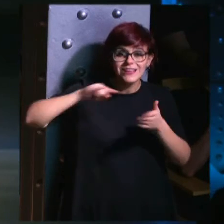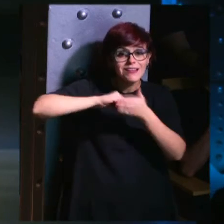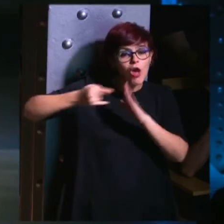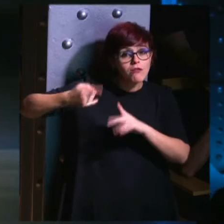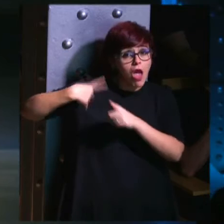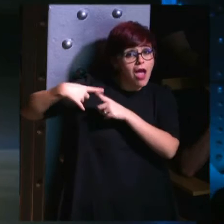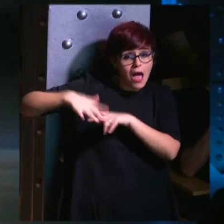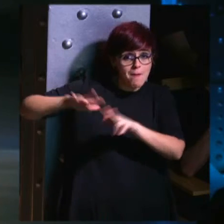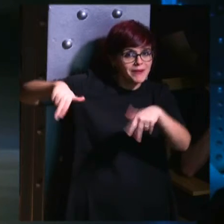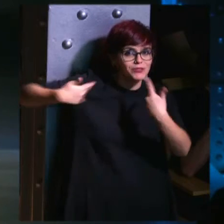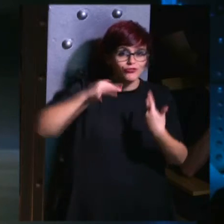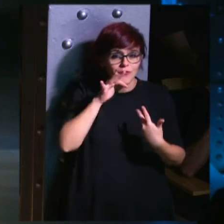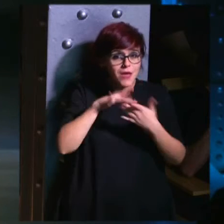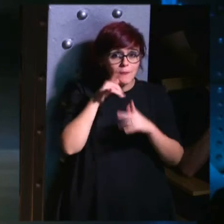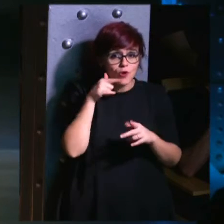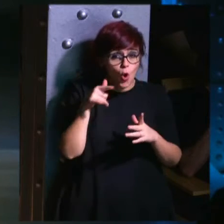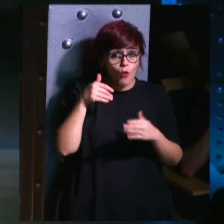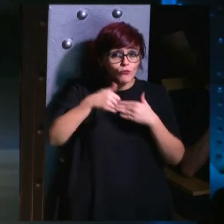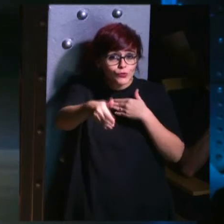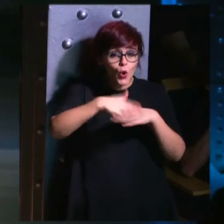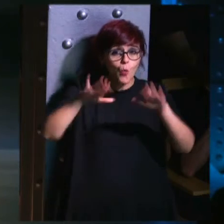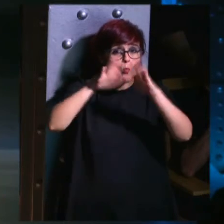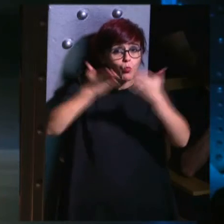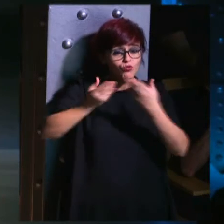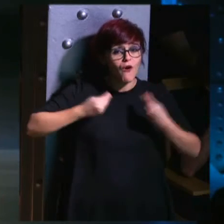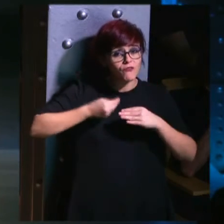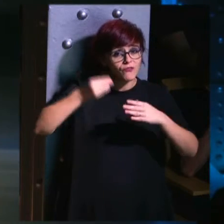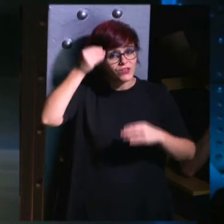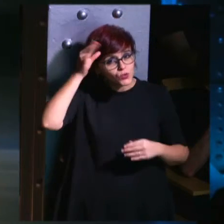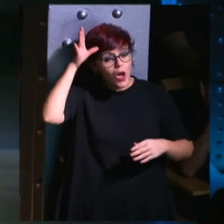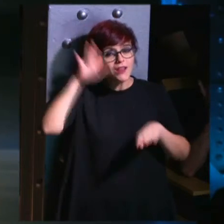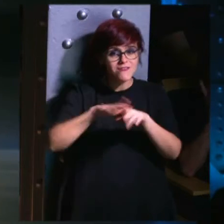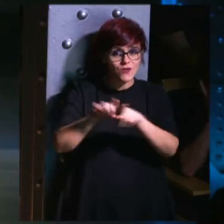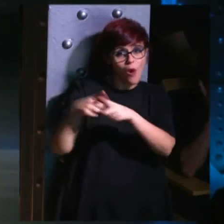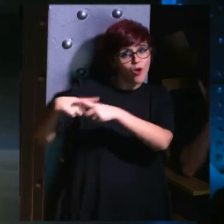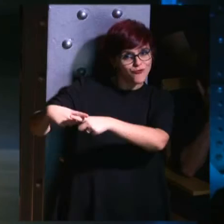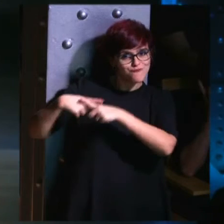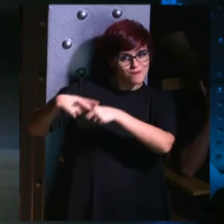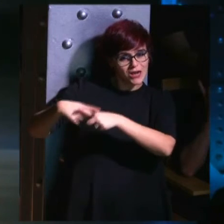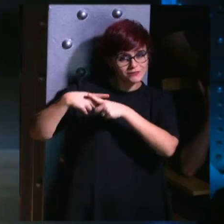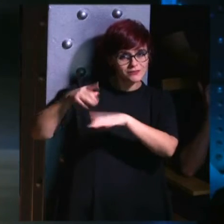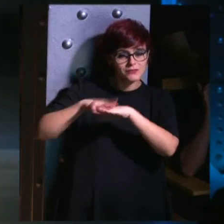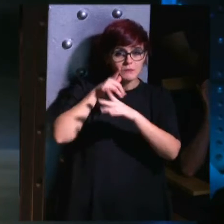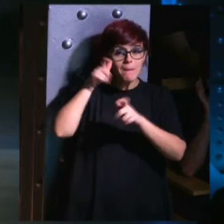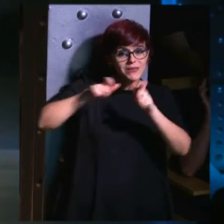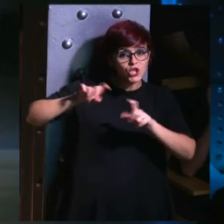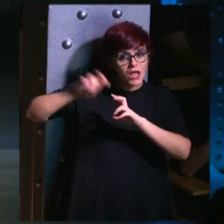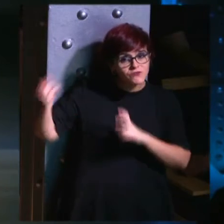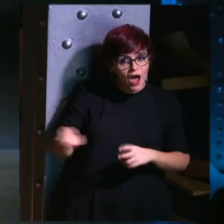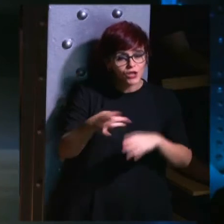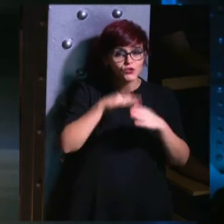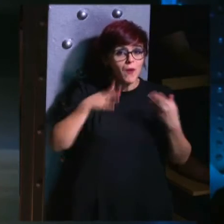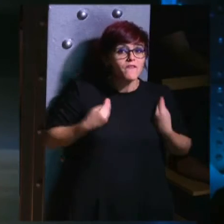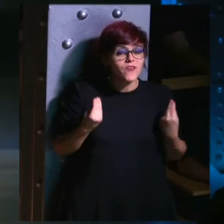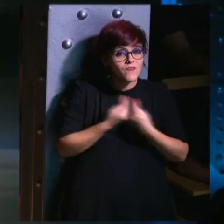Dentro de muy poquito vamos a poder habitar mundos virtuales en conjunto. Vamos a poder estar en un mundo virtual varias personas viviendo